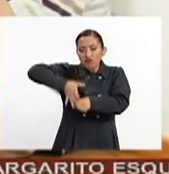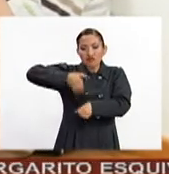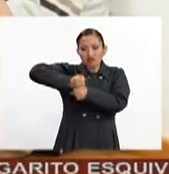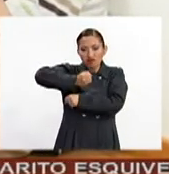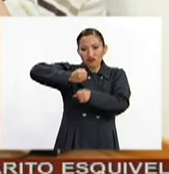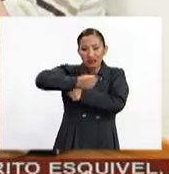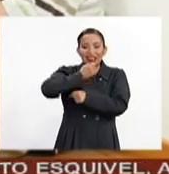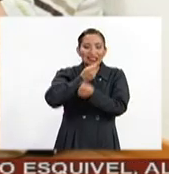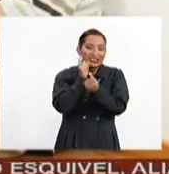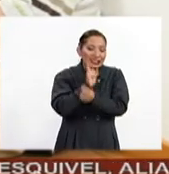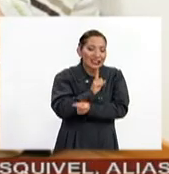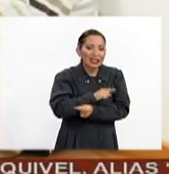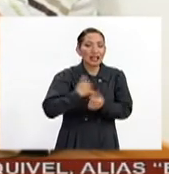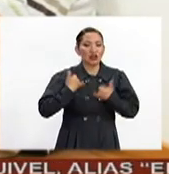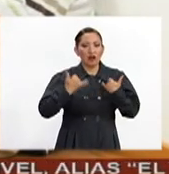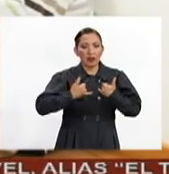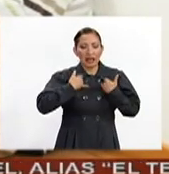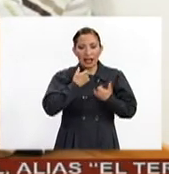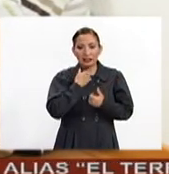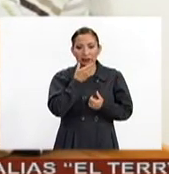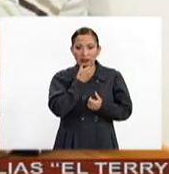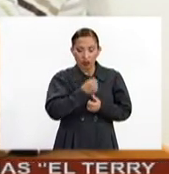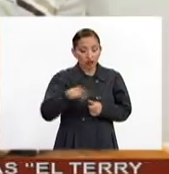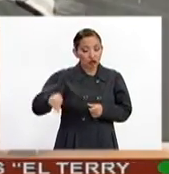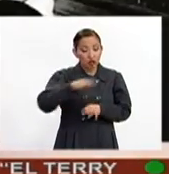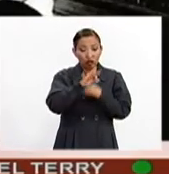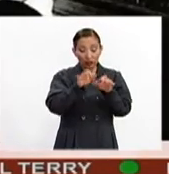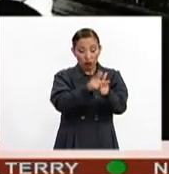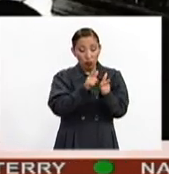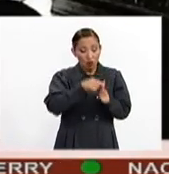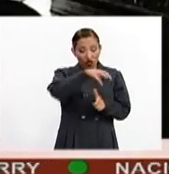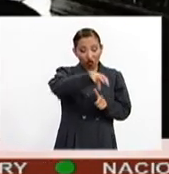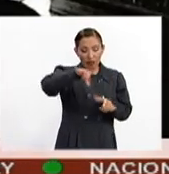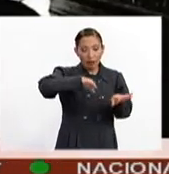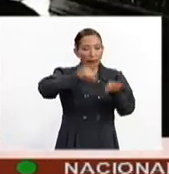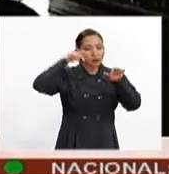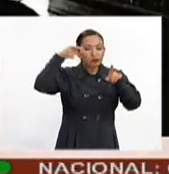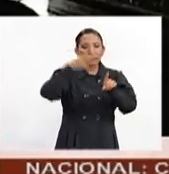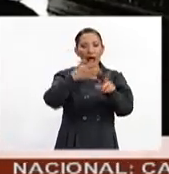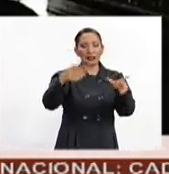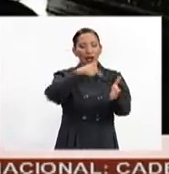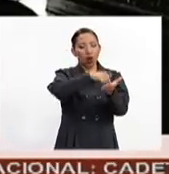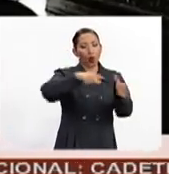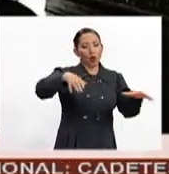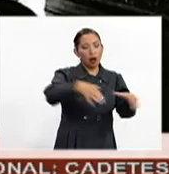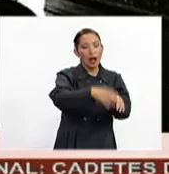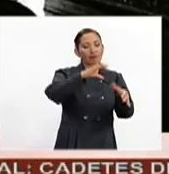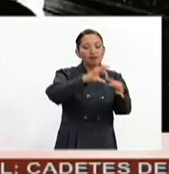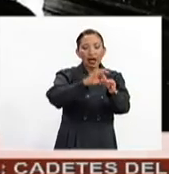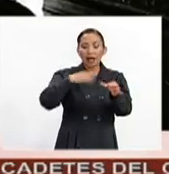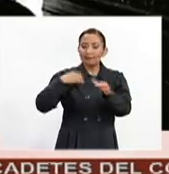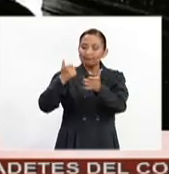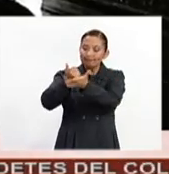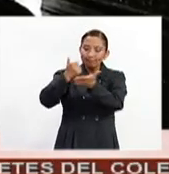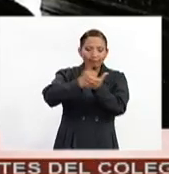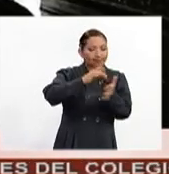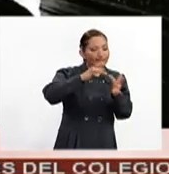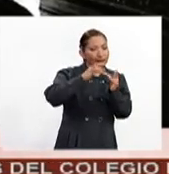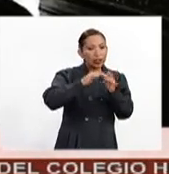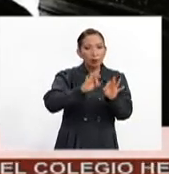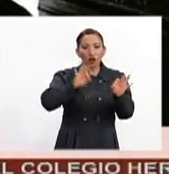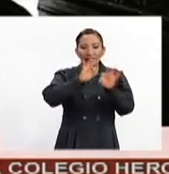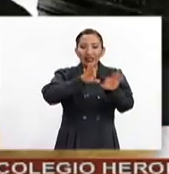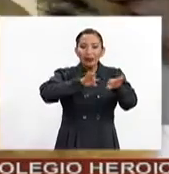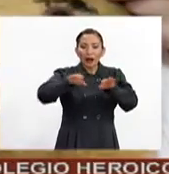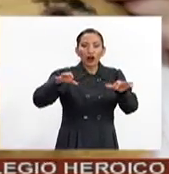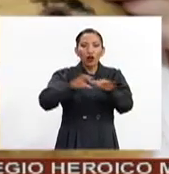contra niñas, niños y adolescentes. Los 7 grupos de trabajo tienen como propósito crear espacios articulados de colaboración, destacando el